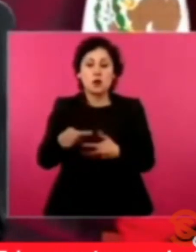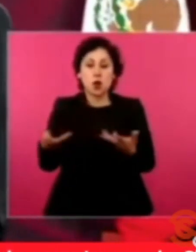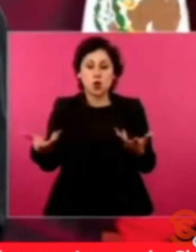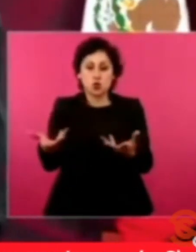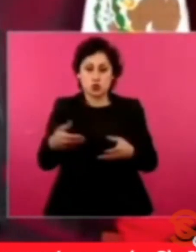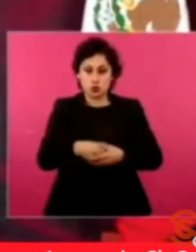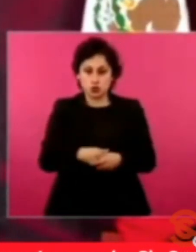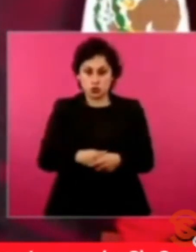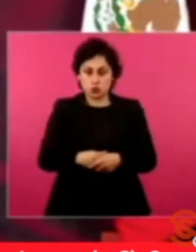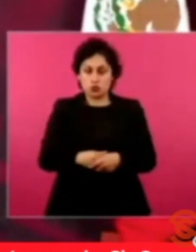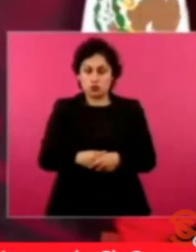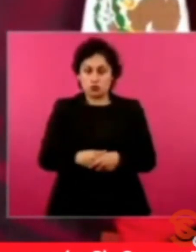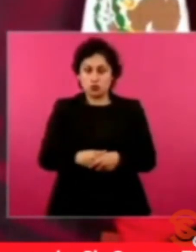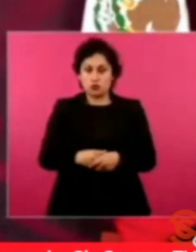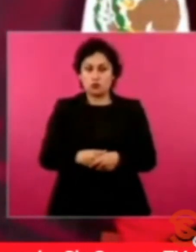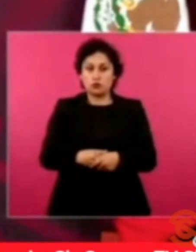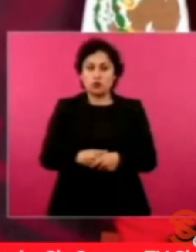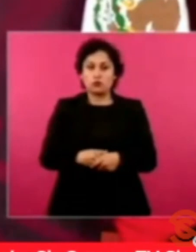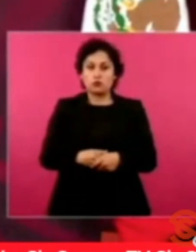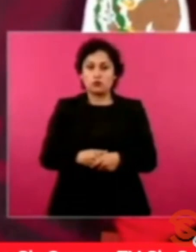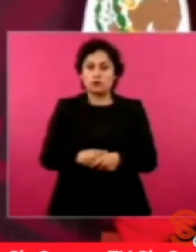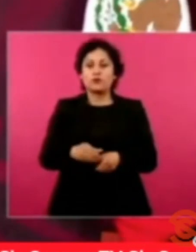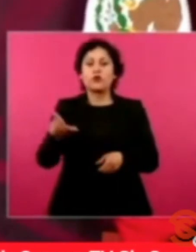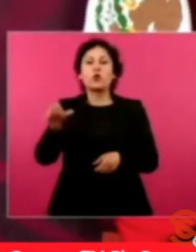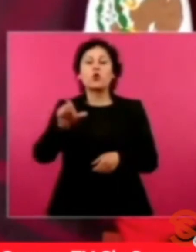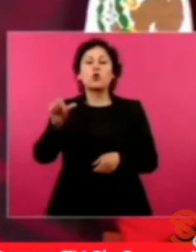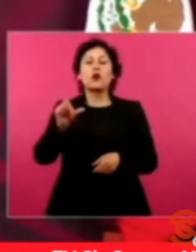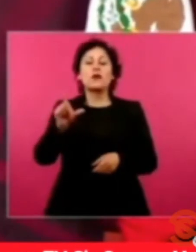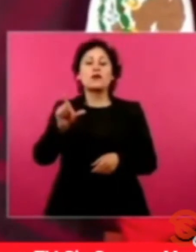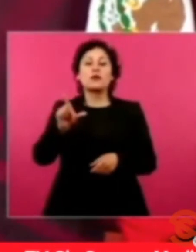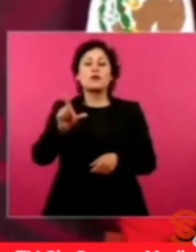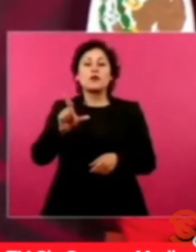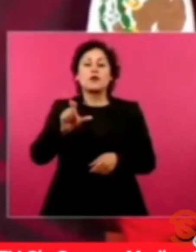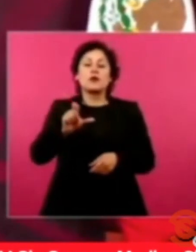cuando la elección de Peña Nieto,